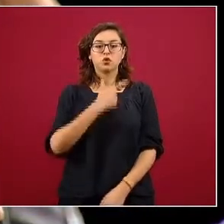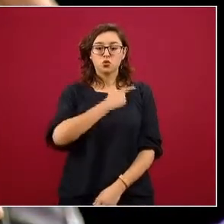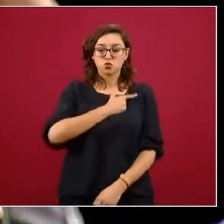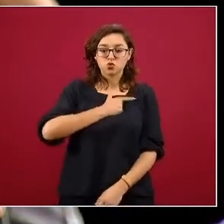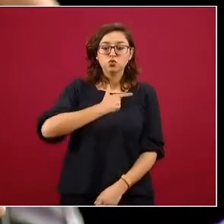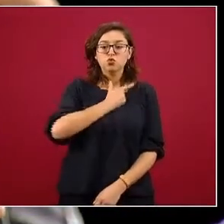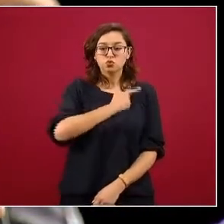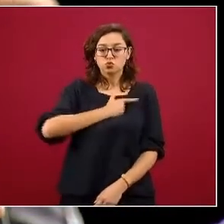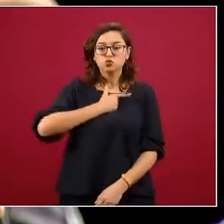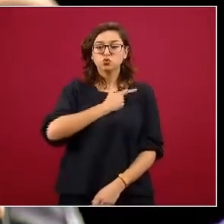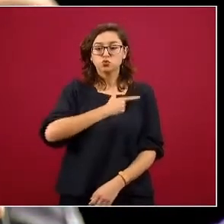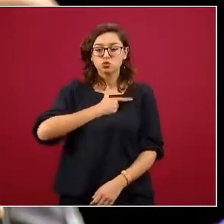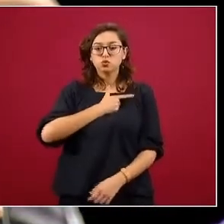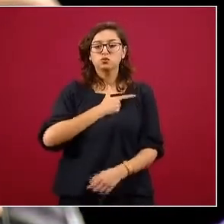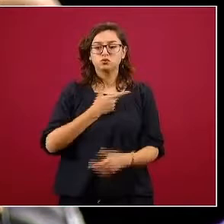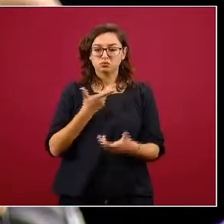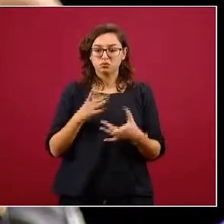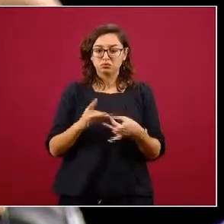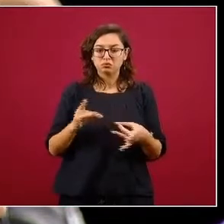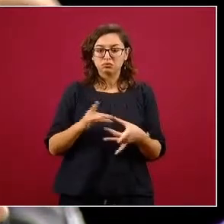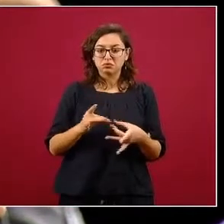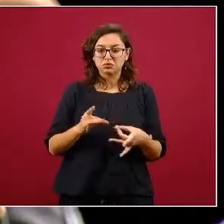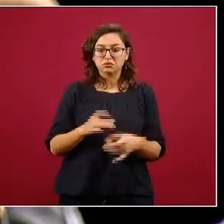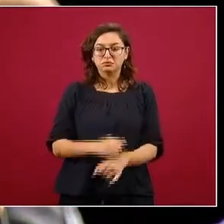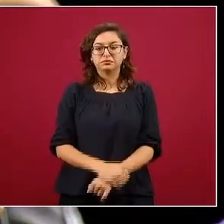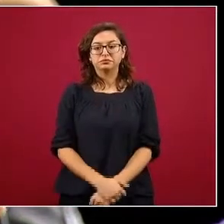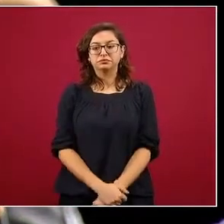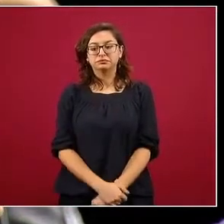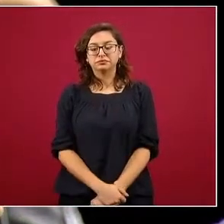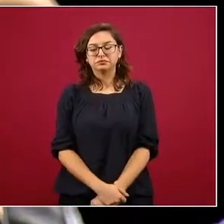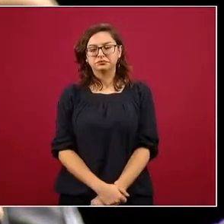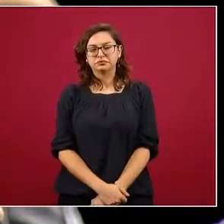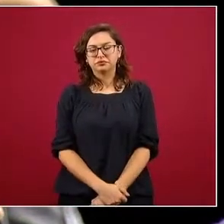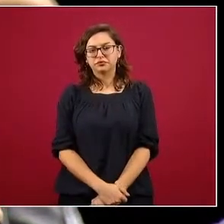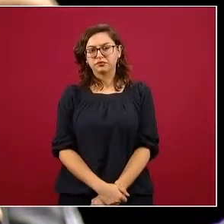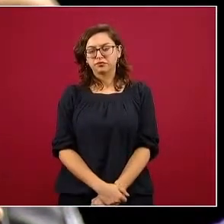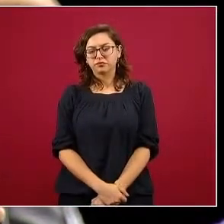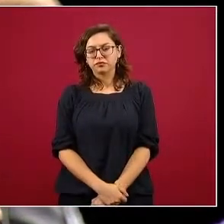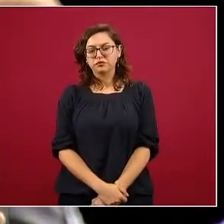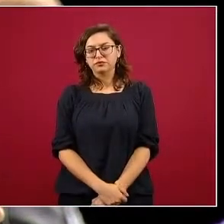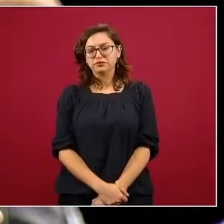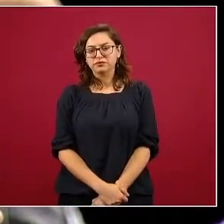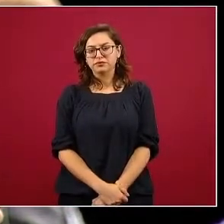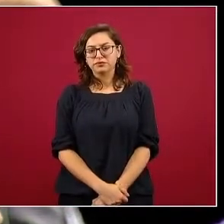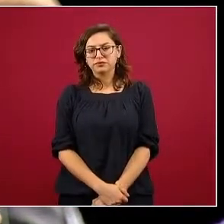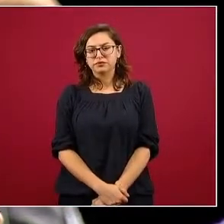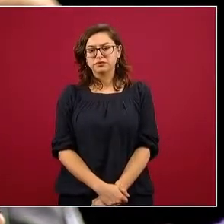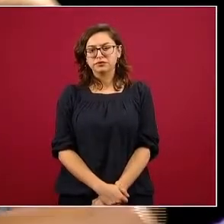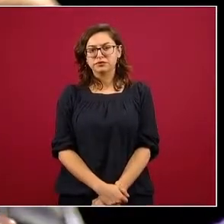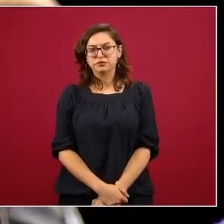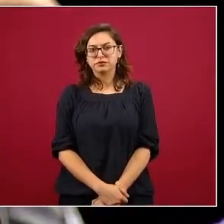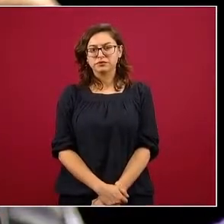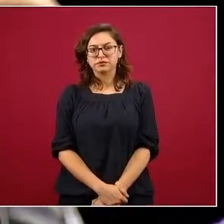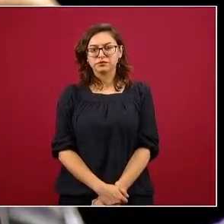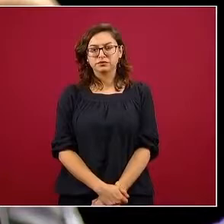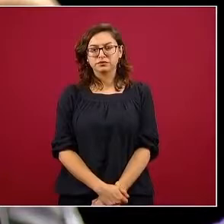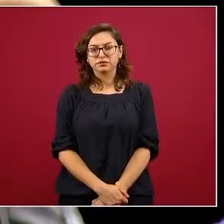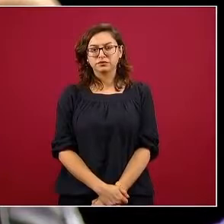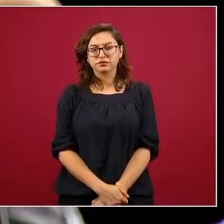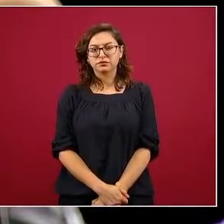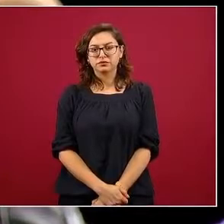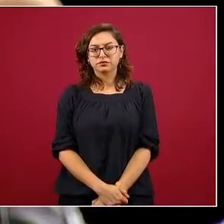a esas reuniones de manera virtual. Me gustaría si pudiera decirnos quiénes no han acudido y que tampoco